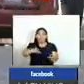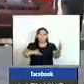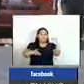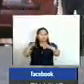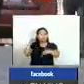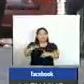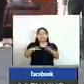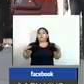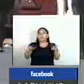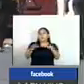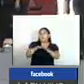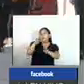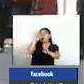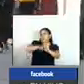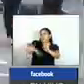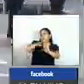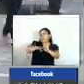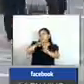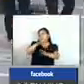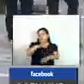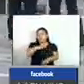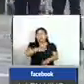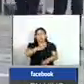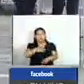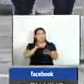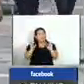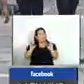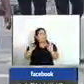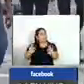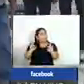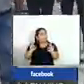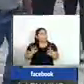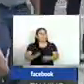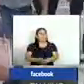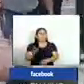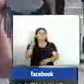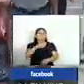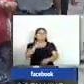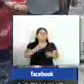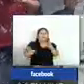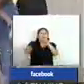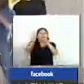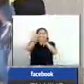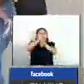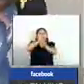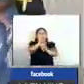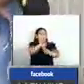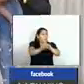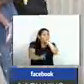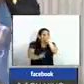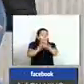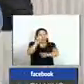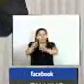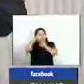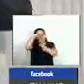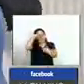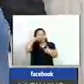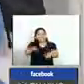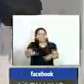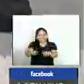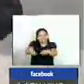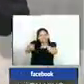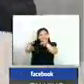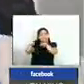locales y esto obviamente va a tener un impacto positivo esto lo vamos a lograr a través de consensos a través de acuerdos o